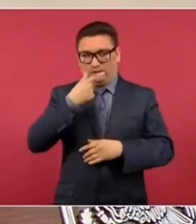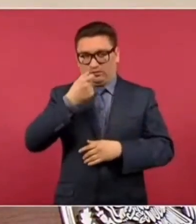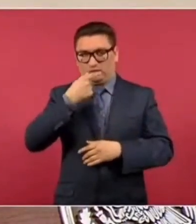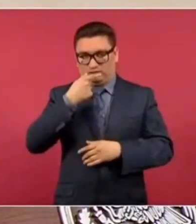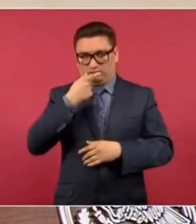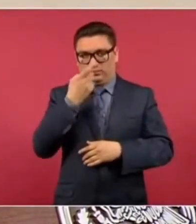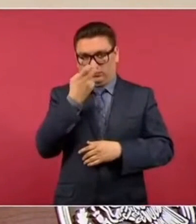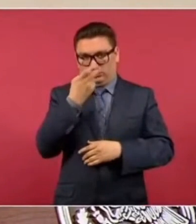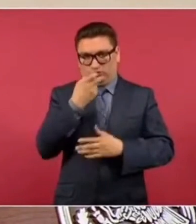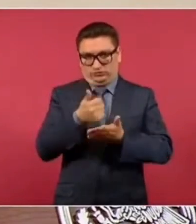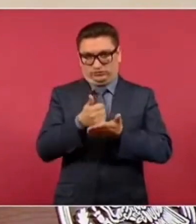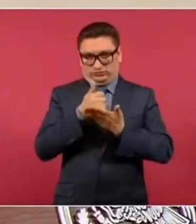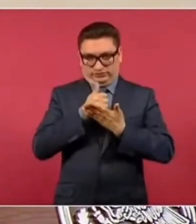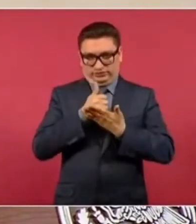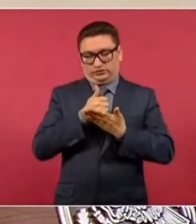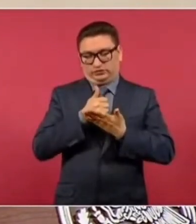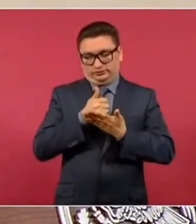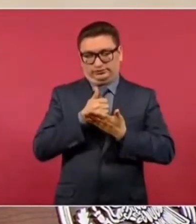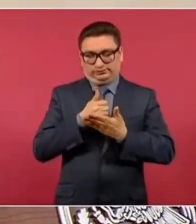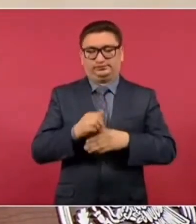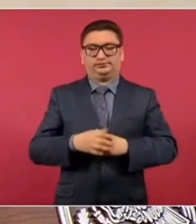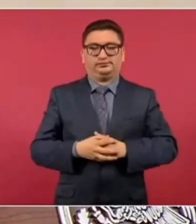es un analgésico.